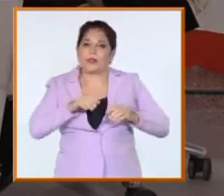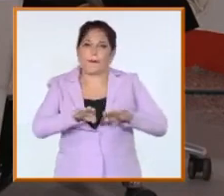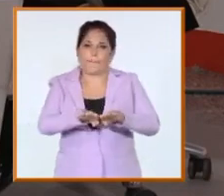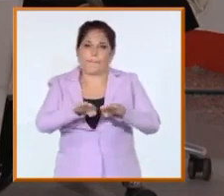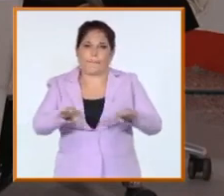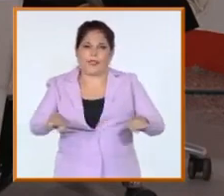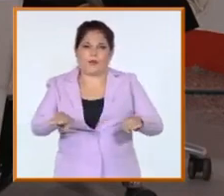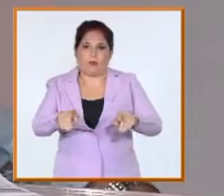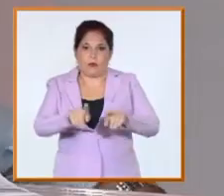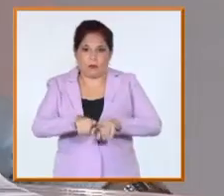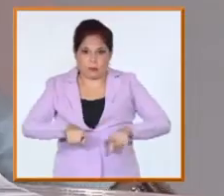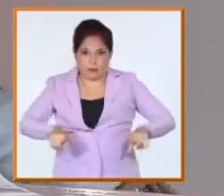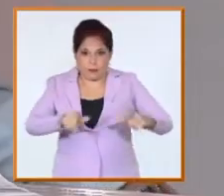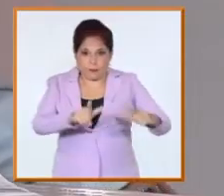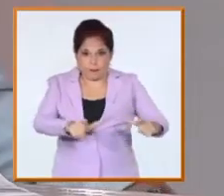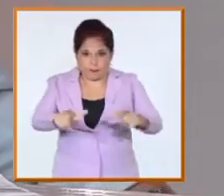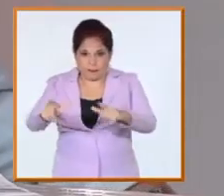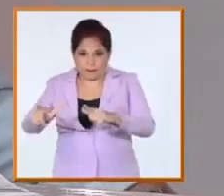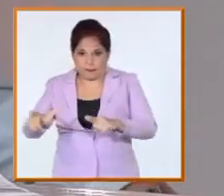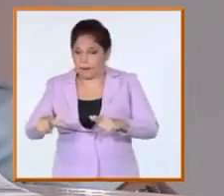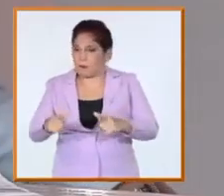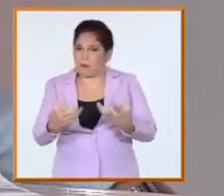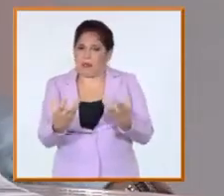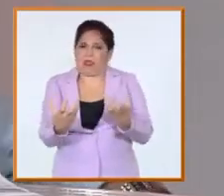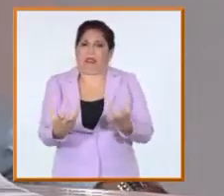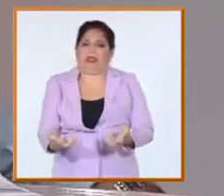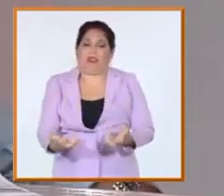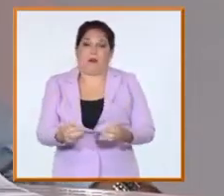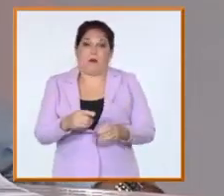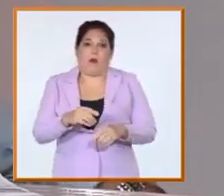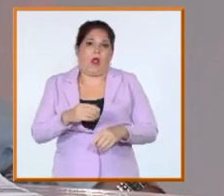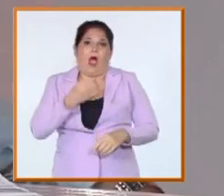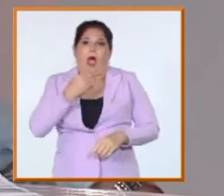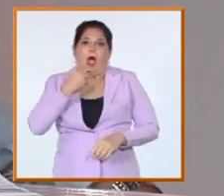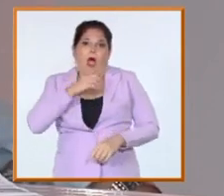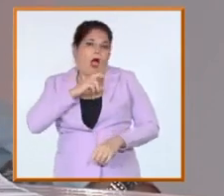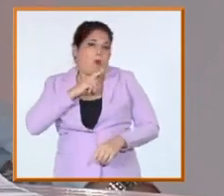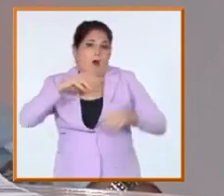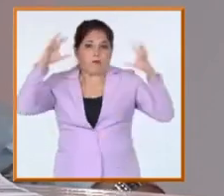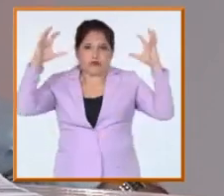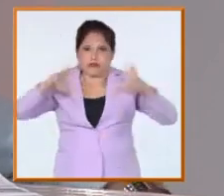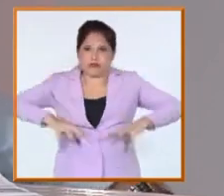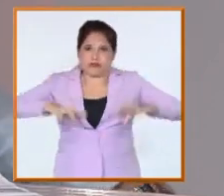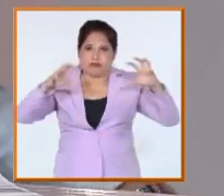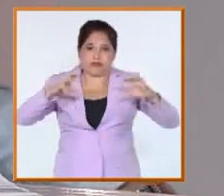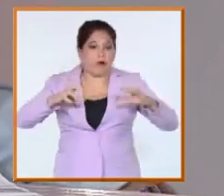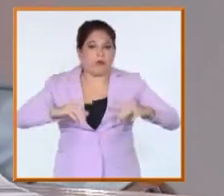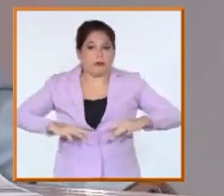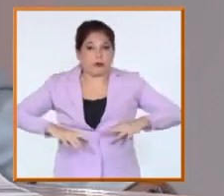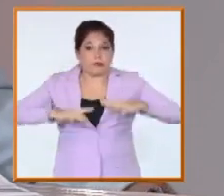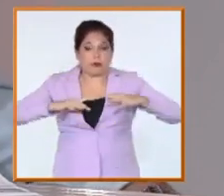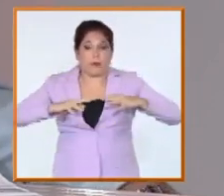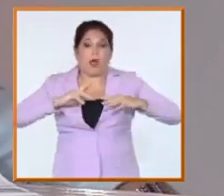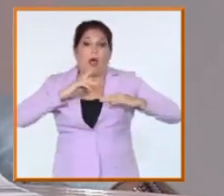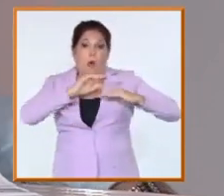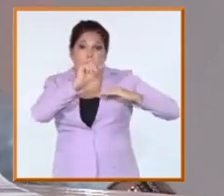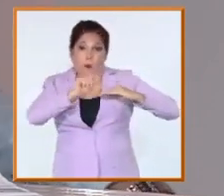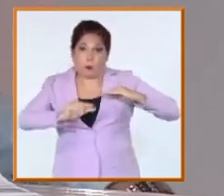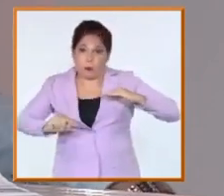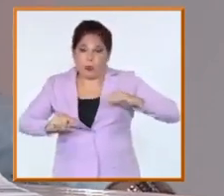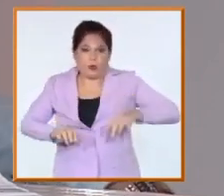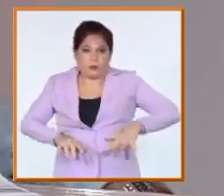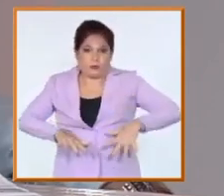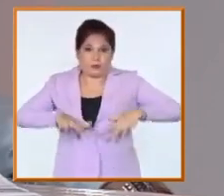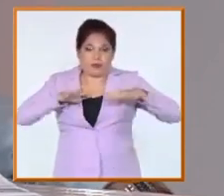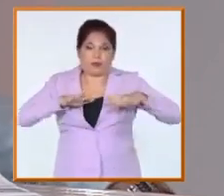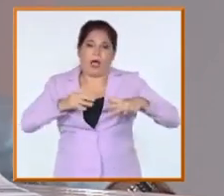vivienda un nivel de afectación de piso a la vivienda que también se le buscó solución las autoridades en cada uno de